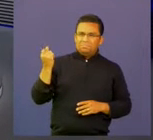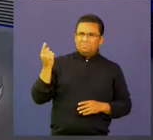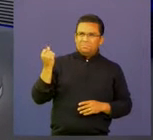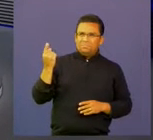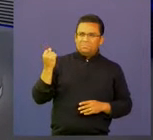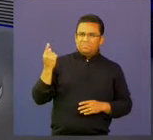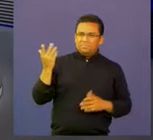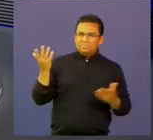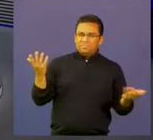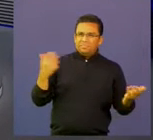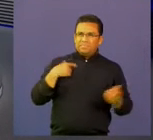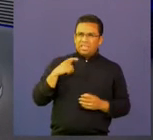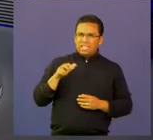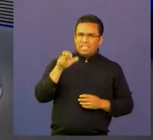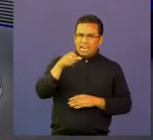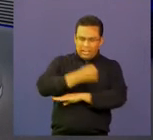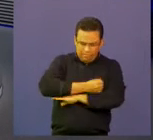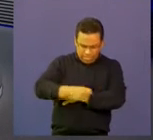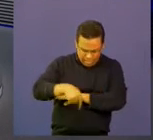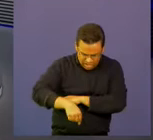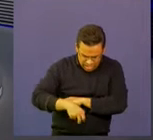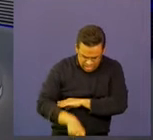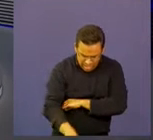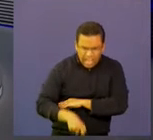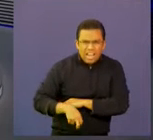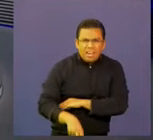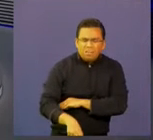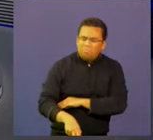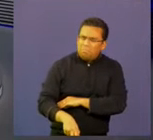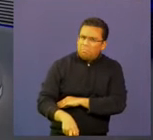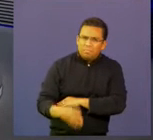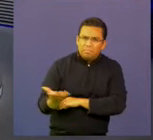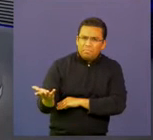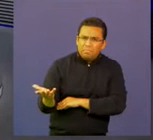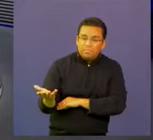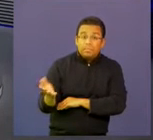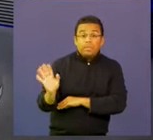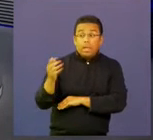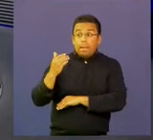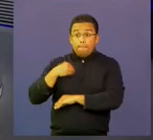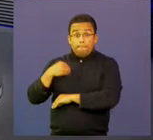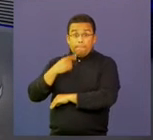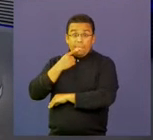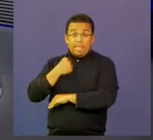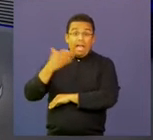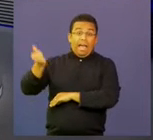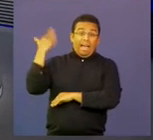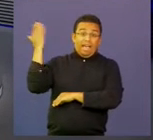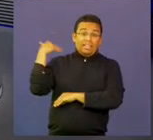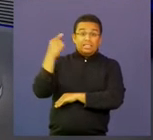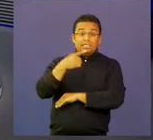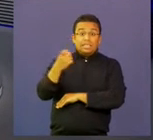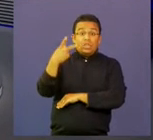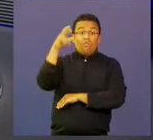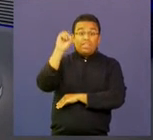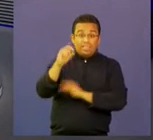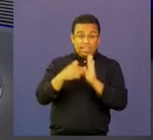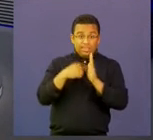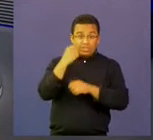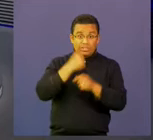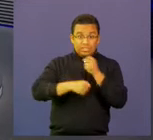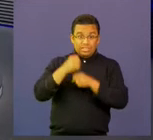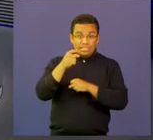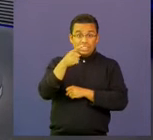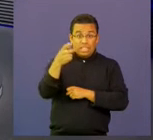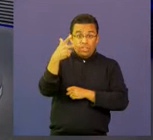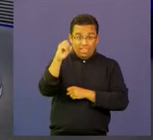hice también, y me dijeron, resulta que esa escalera alguien la puso ahí porque seguramente iba a arreglar algo hace 120 años,